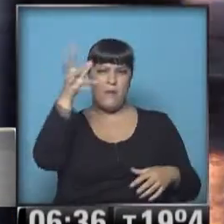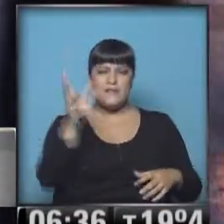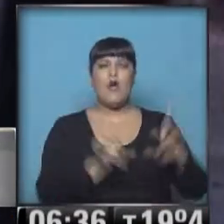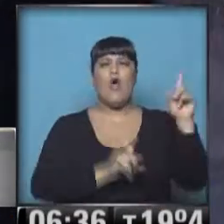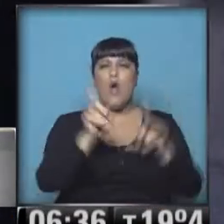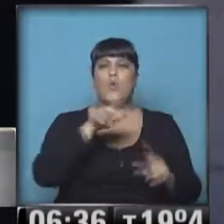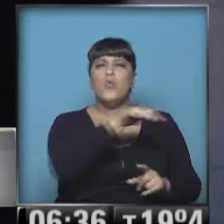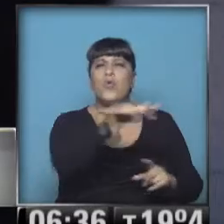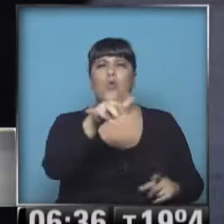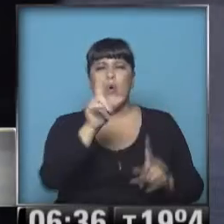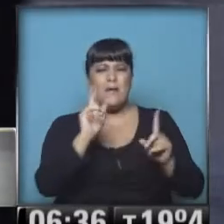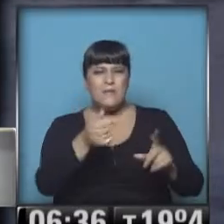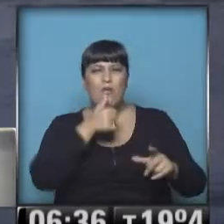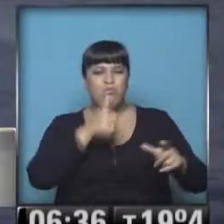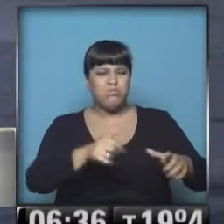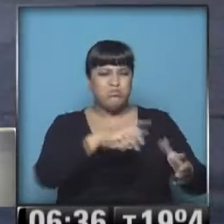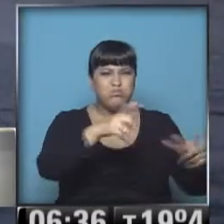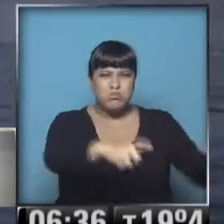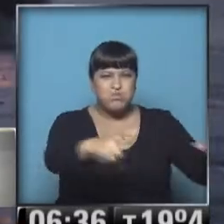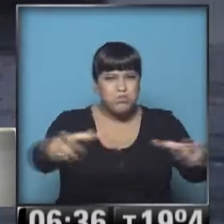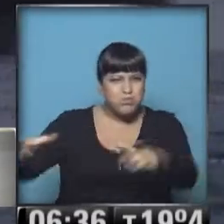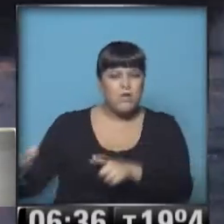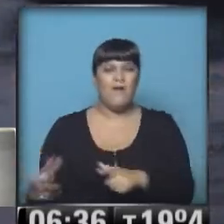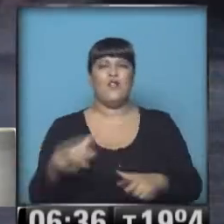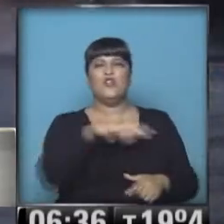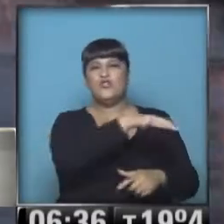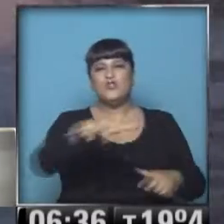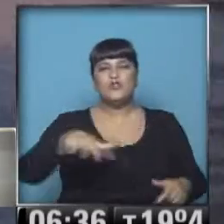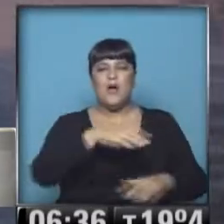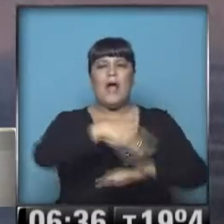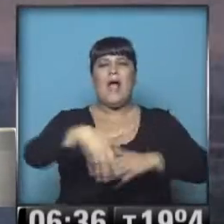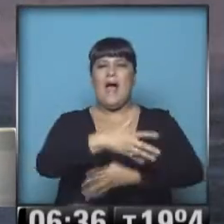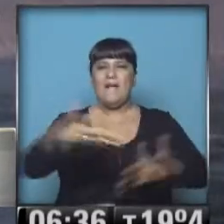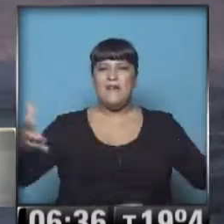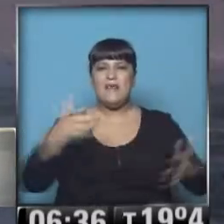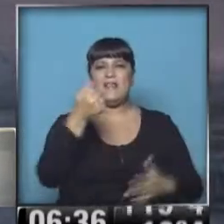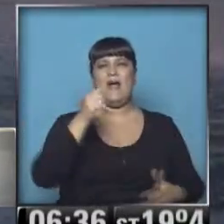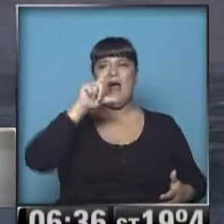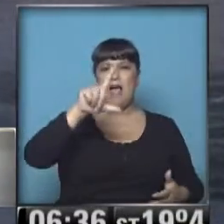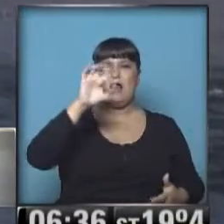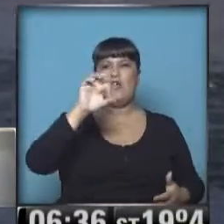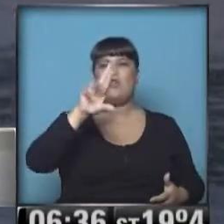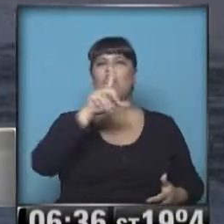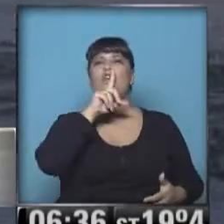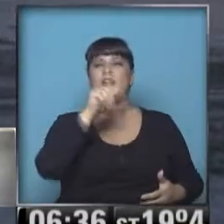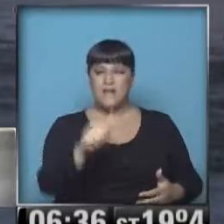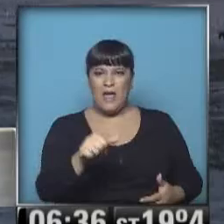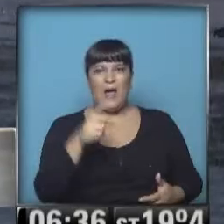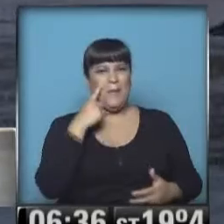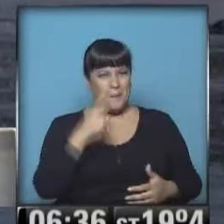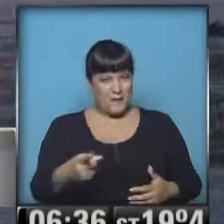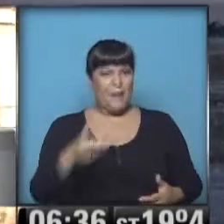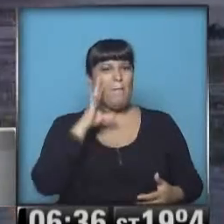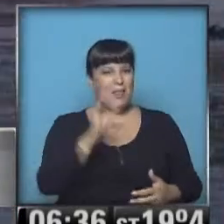lugares, charcos como en Tedícola, como en la zona de la avenida Alcorta, frente al canal, estamos viendo como hay